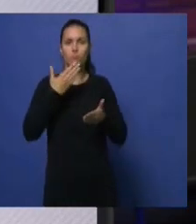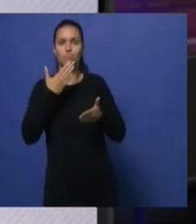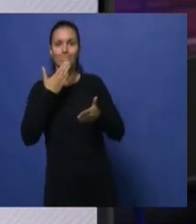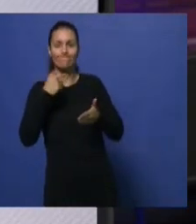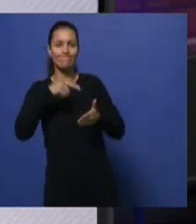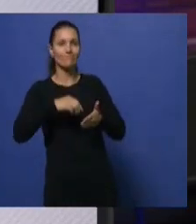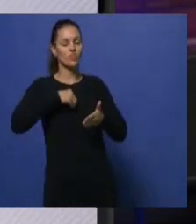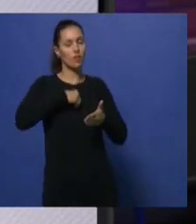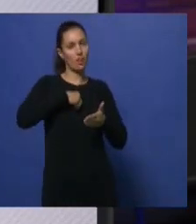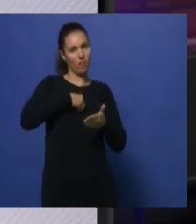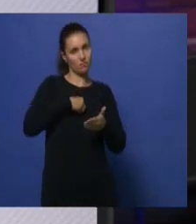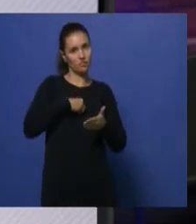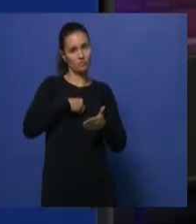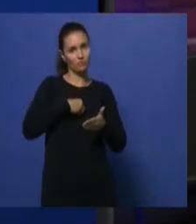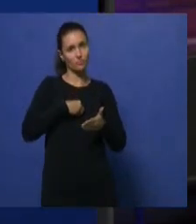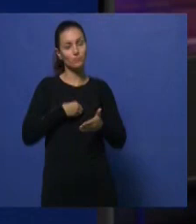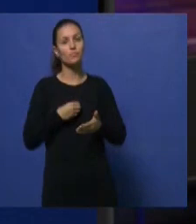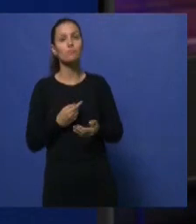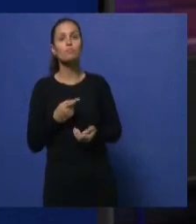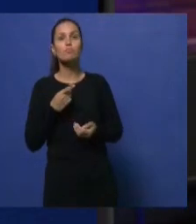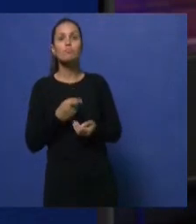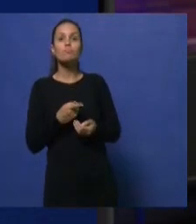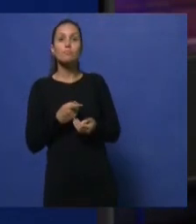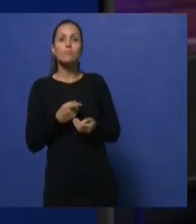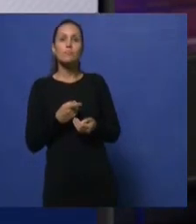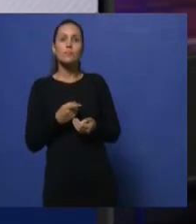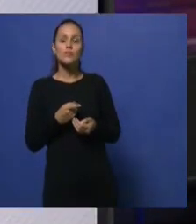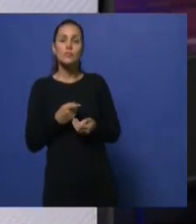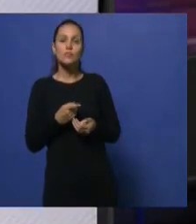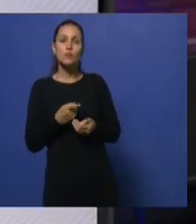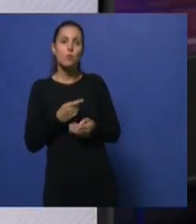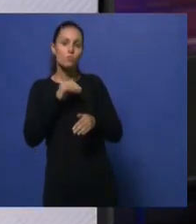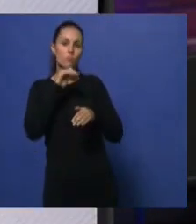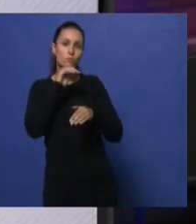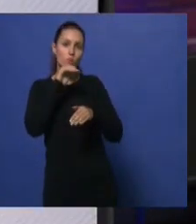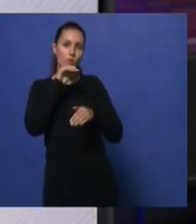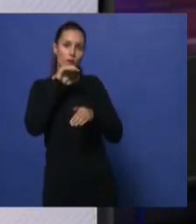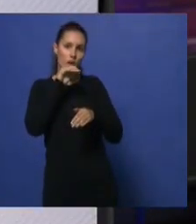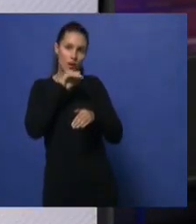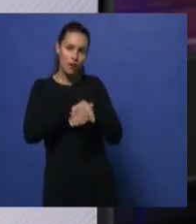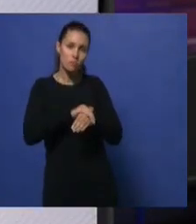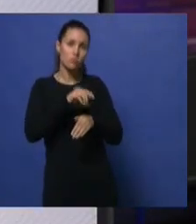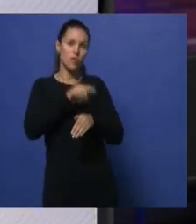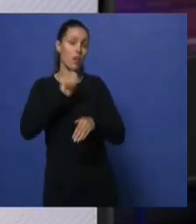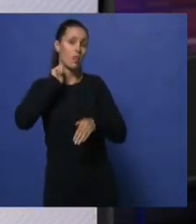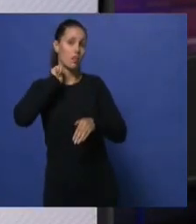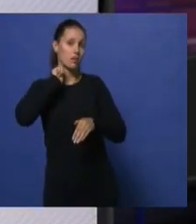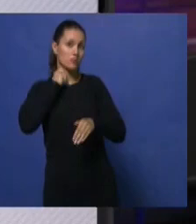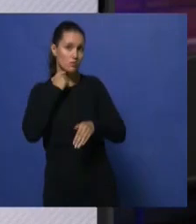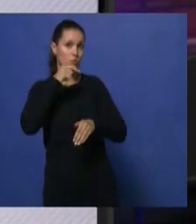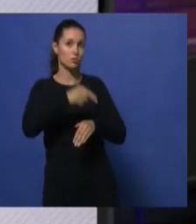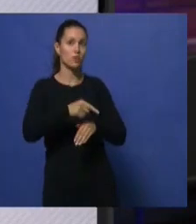en este caso en concordancia con quienes deben ser responsables de la seguridad de un espectáculo deportivo